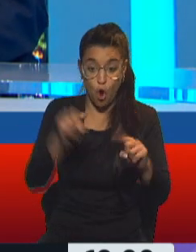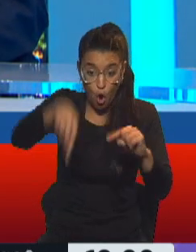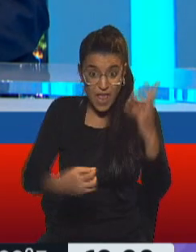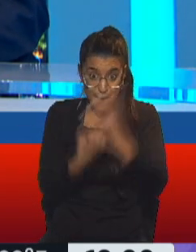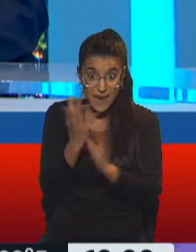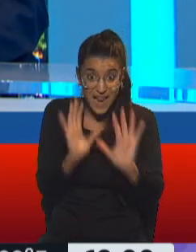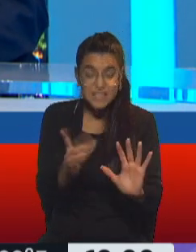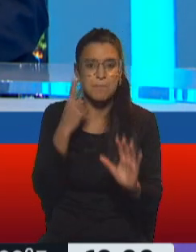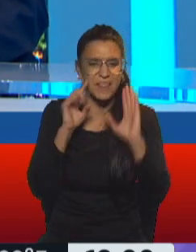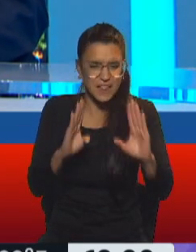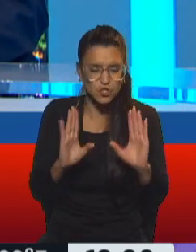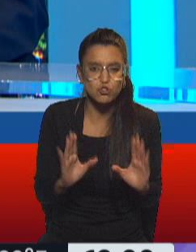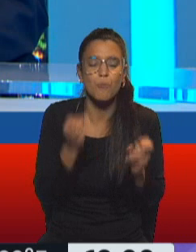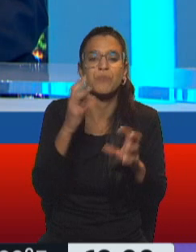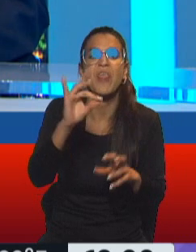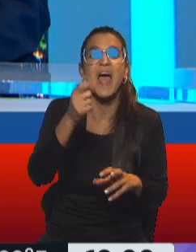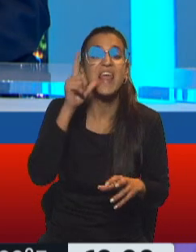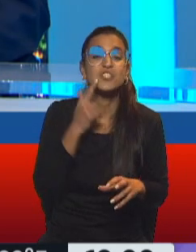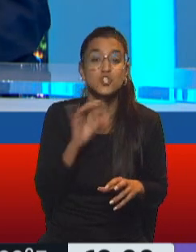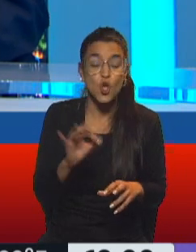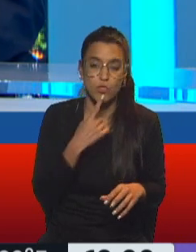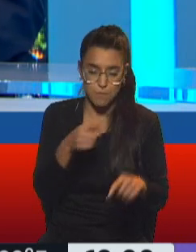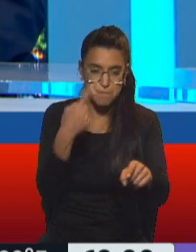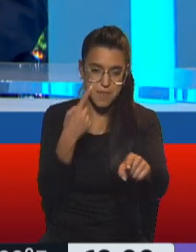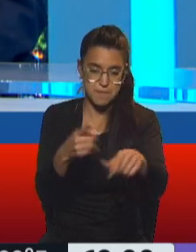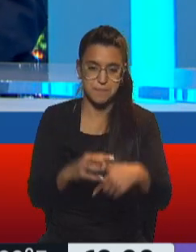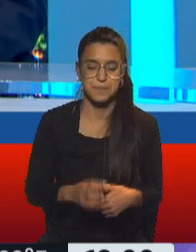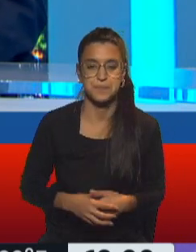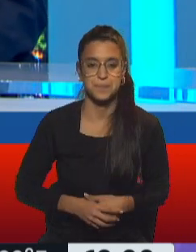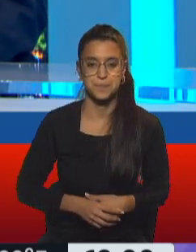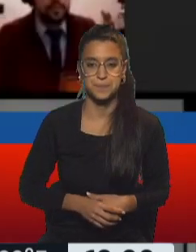mañana, presta atención porque D'Alessio dijo esto que vas a escuchar ahora.